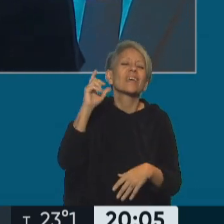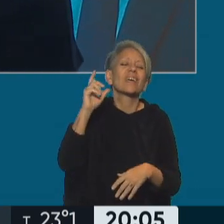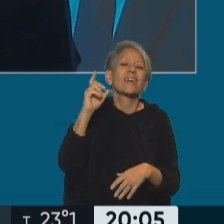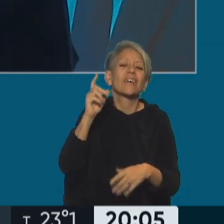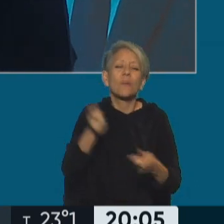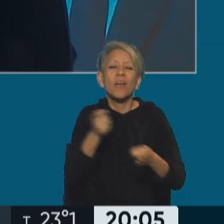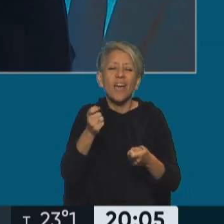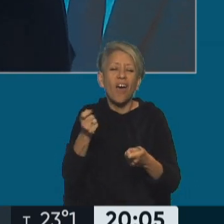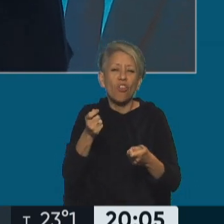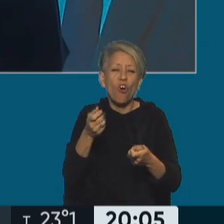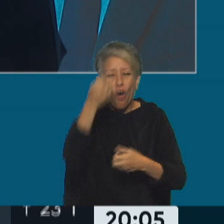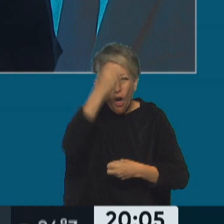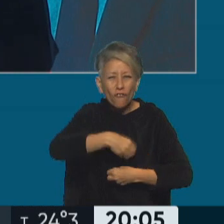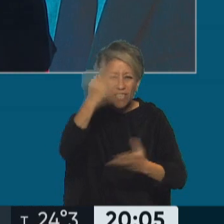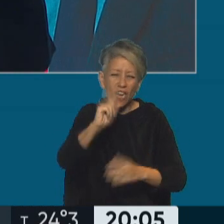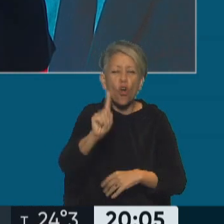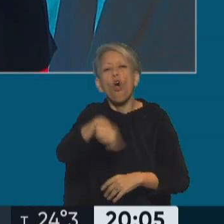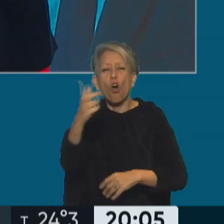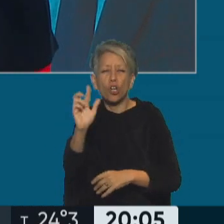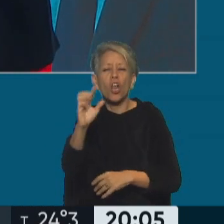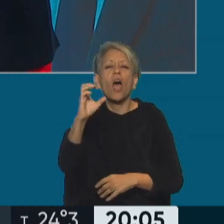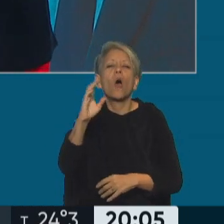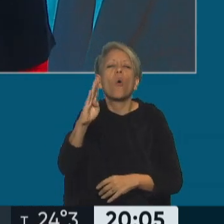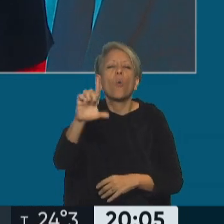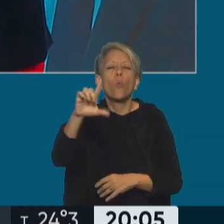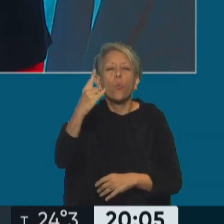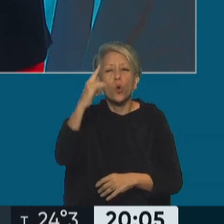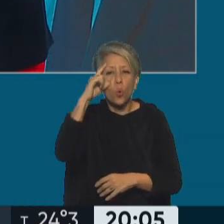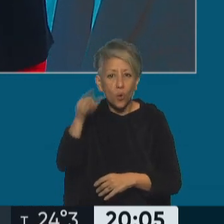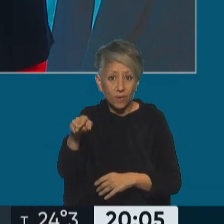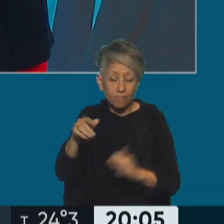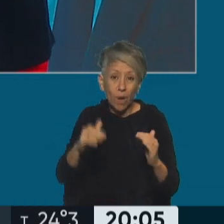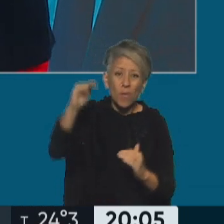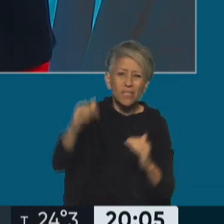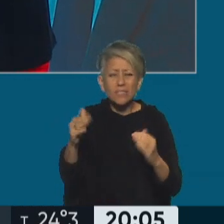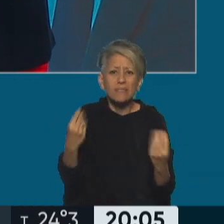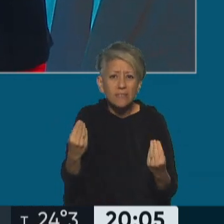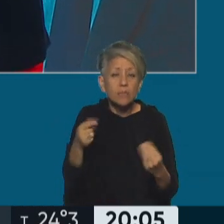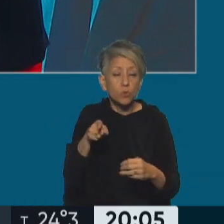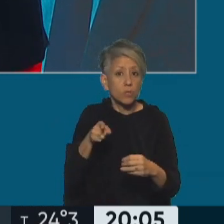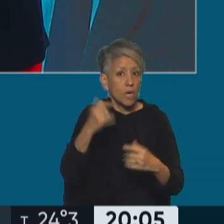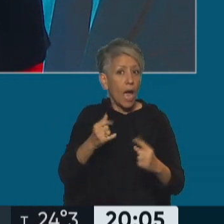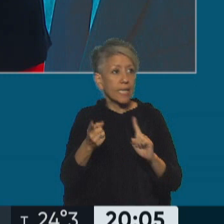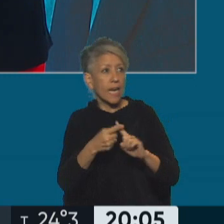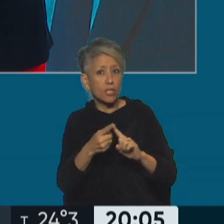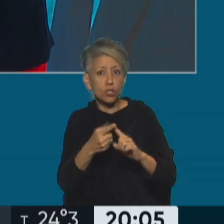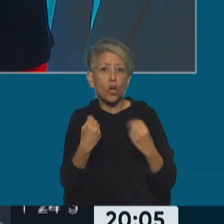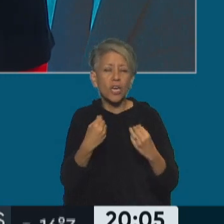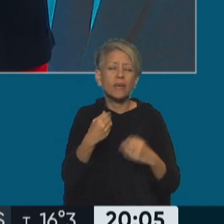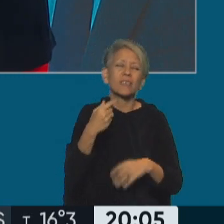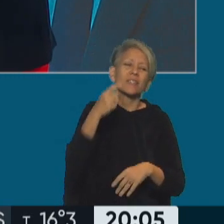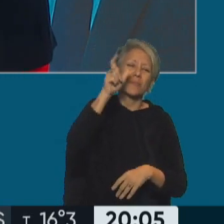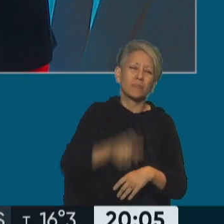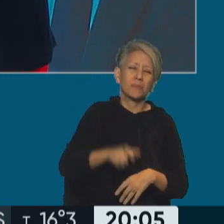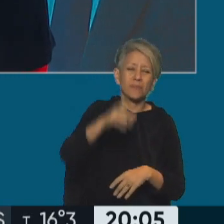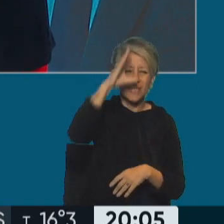dólar blue, de un dólar que está fuera de ese mercado, pero que tiene impacto directo con lo que decía a ese instante nada más la vicepresidenta Cristina Fernández de Kirchner, hablando de